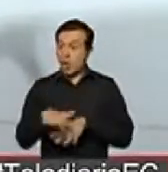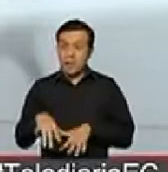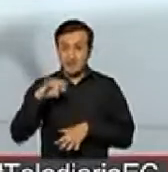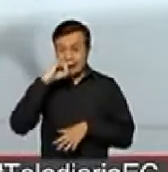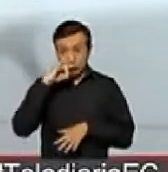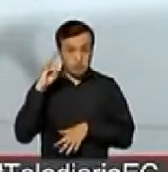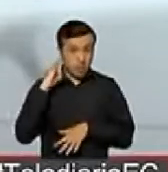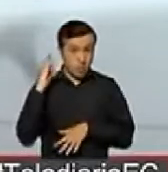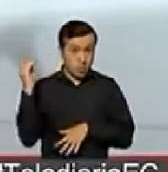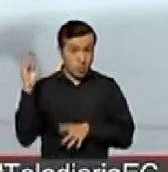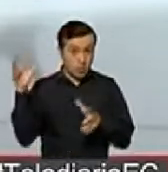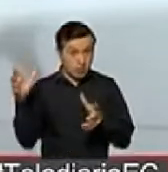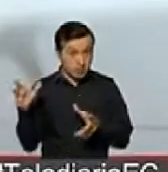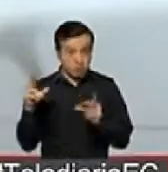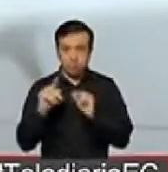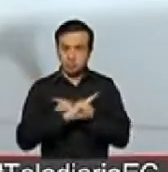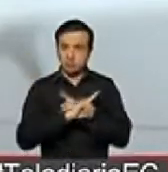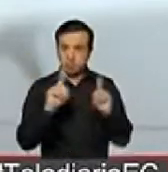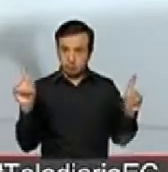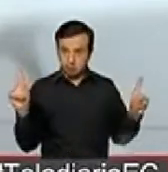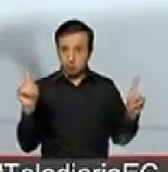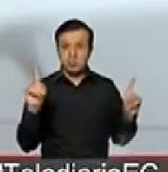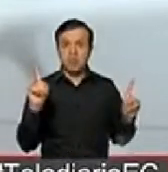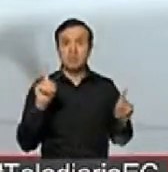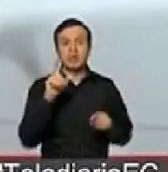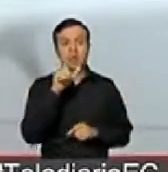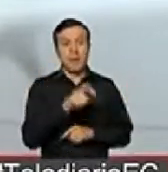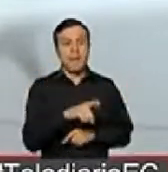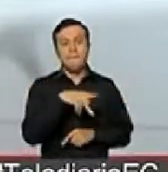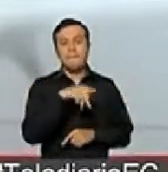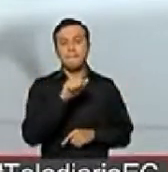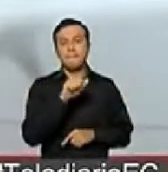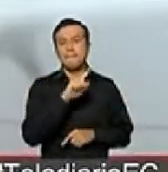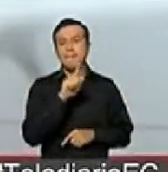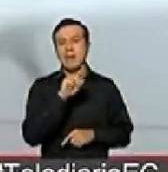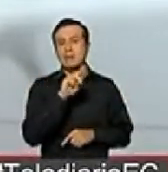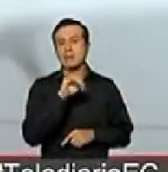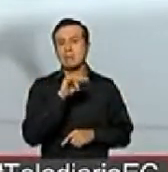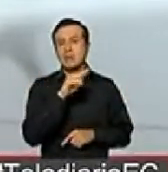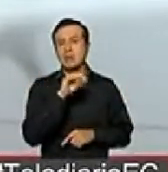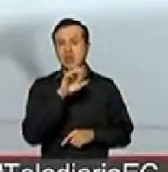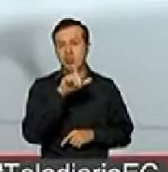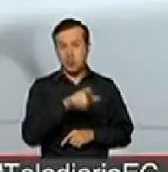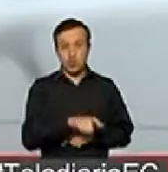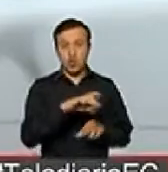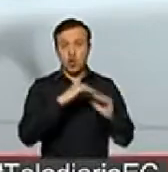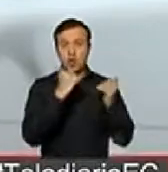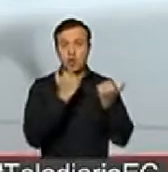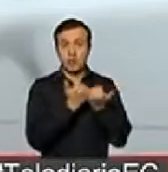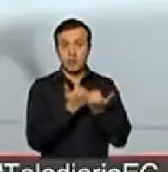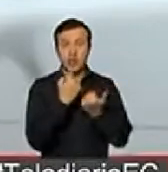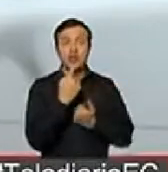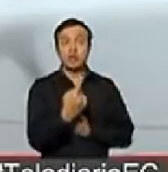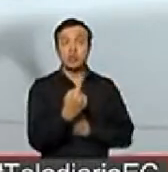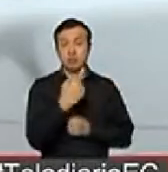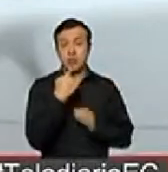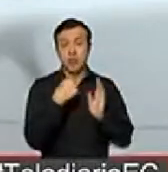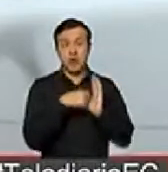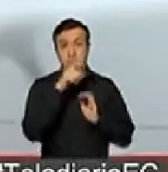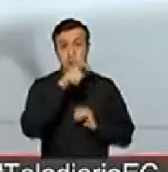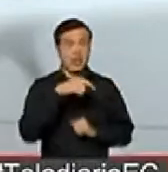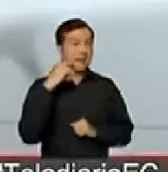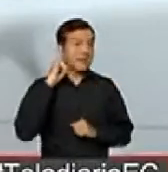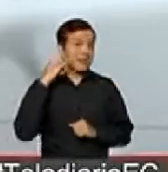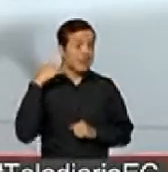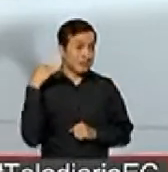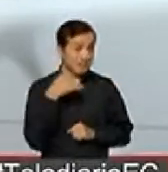están los niños, niñas y adolescentes. De hecho, el doctor Ernesto Pazmiño, cuando nos visitó en la Comisión de Justicia, nos comentaba un caso. El violador de una